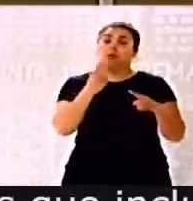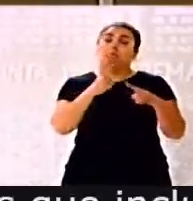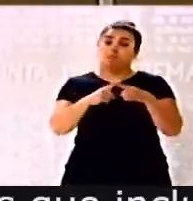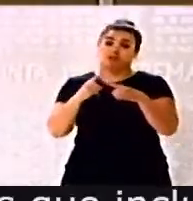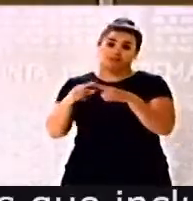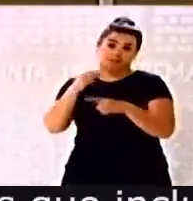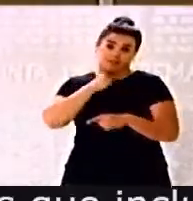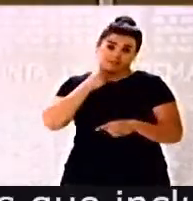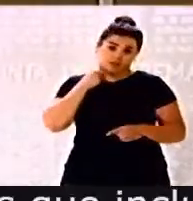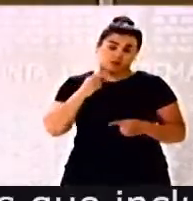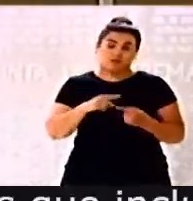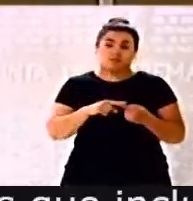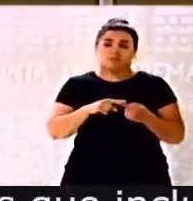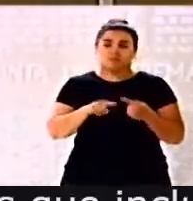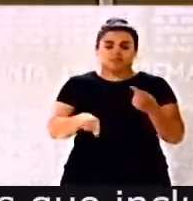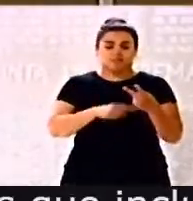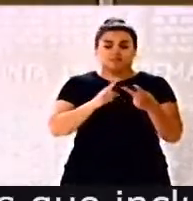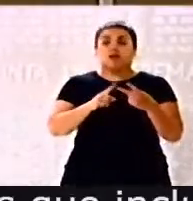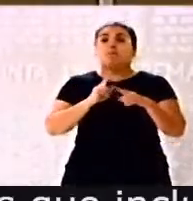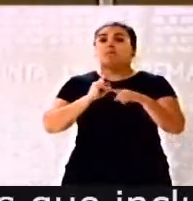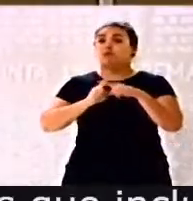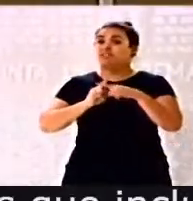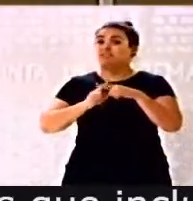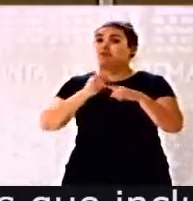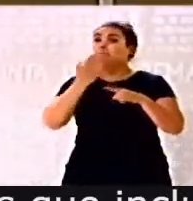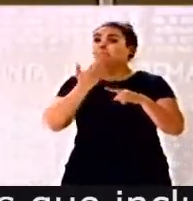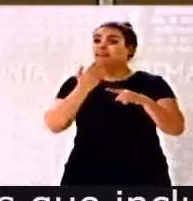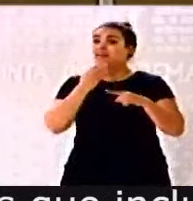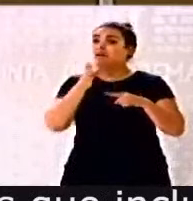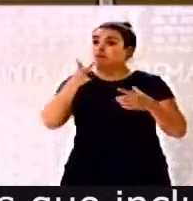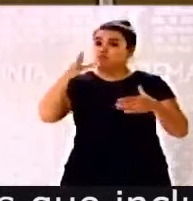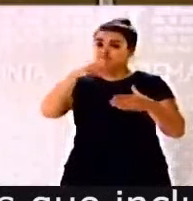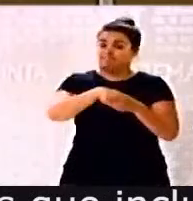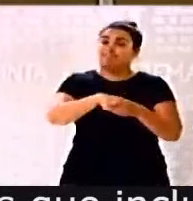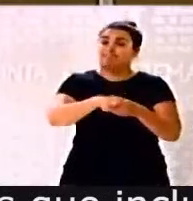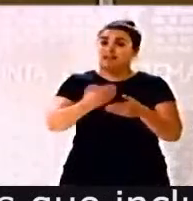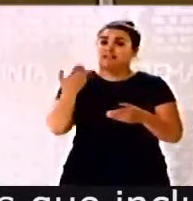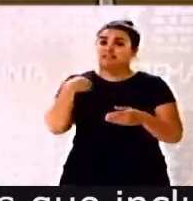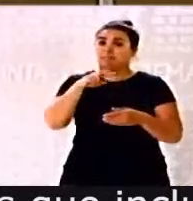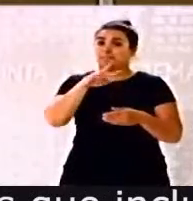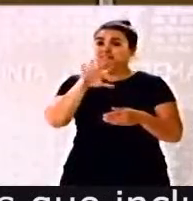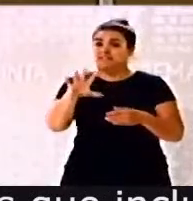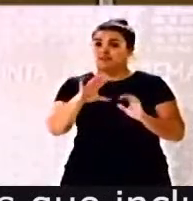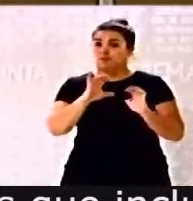Badajoz y el positivo de Mérida, porque estaban incluidos en los primeros 25.